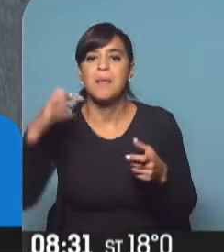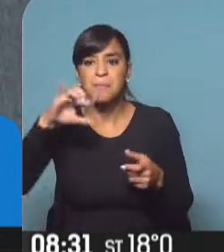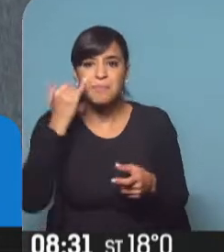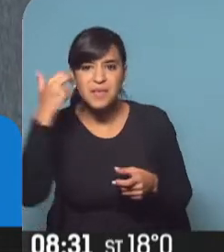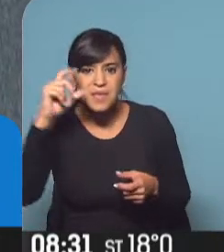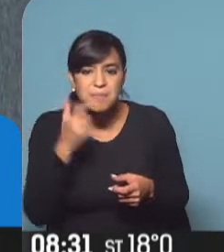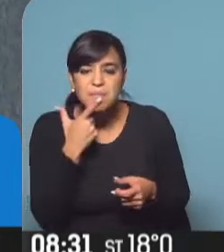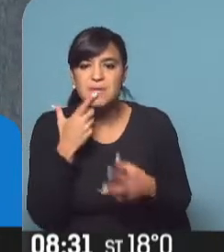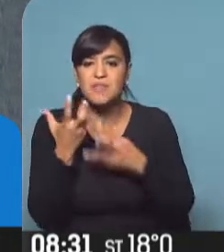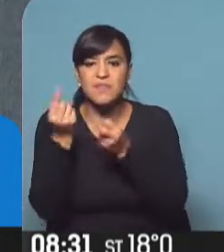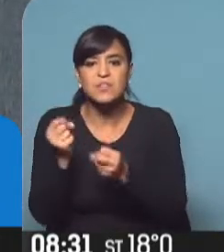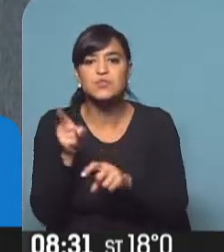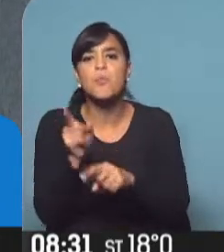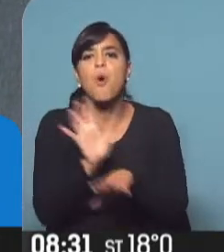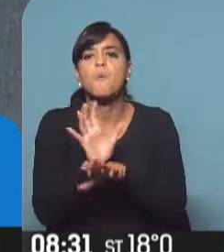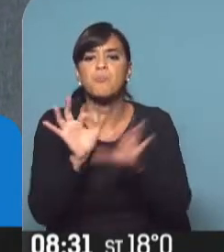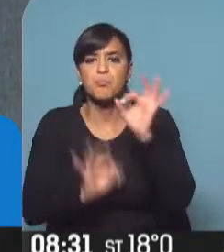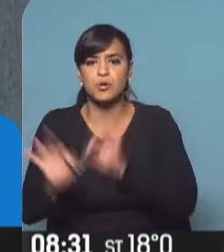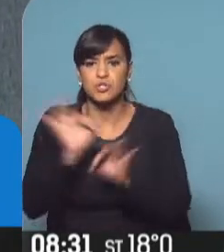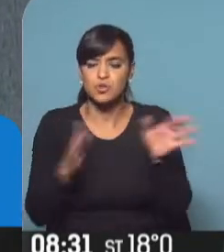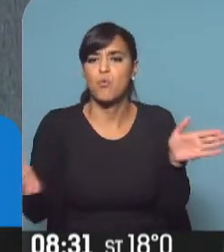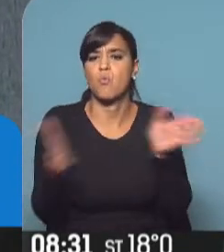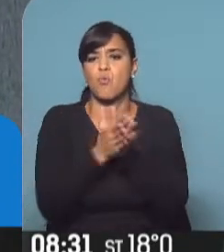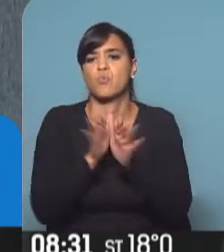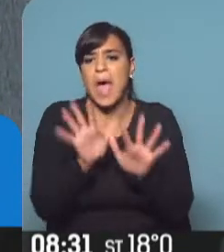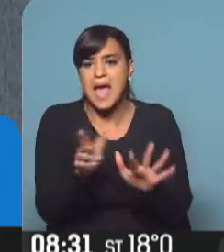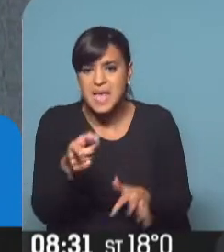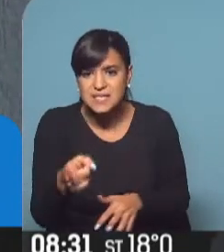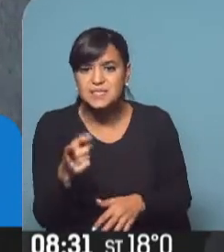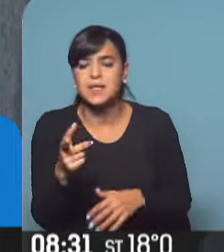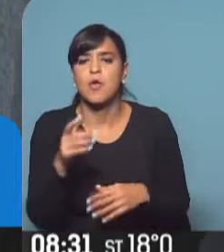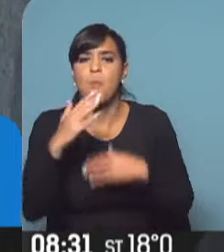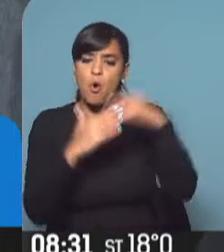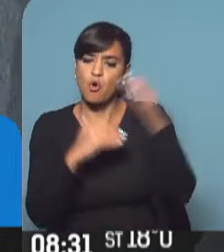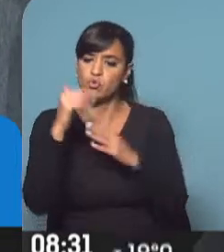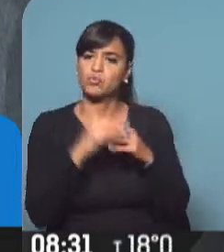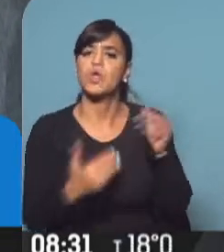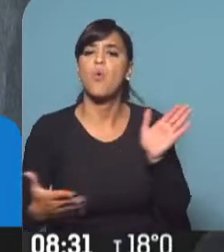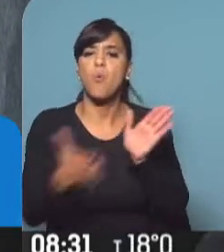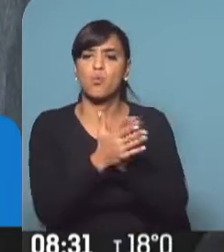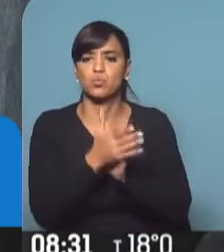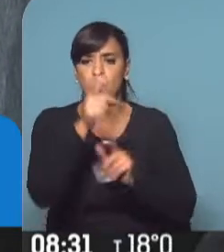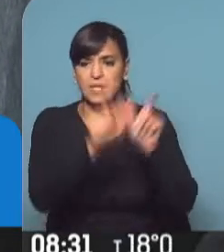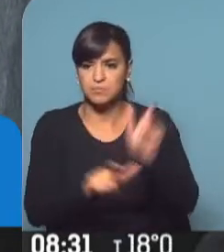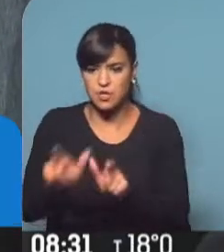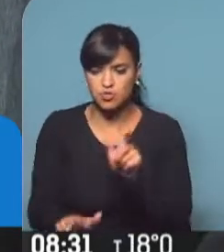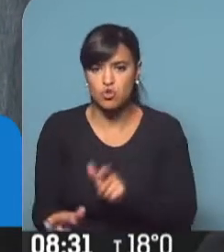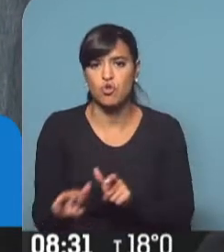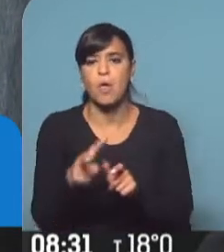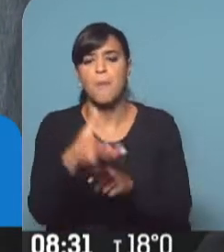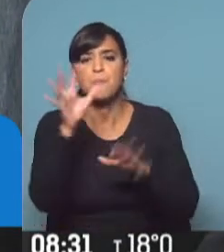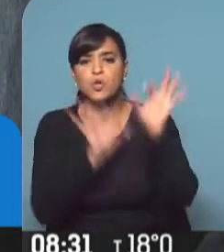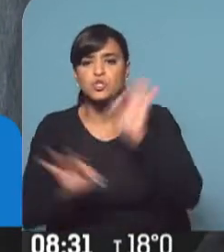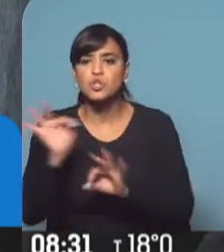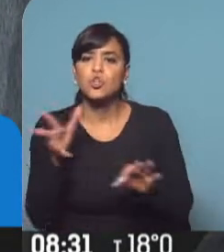empresas digo es un proyecto que significa en esto no en esta construcción con la gente desde la gente con un proyecto